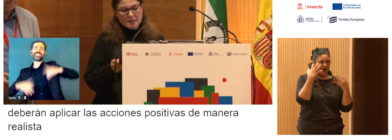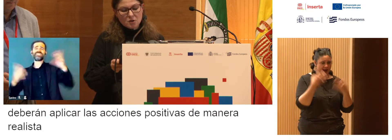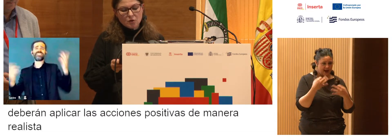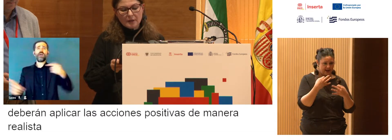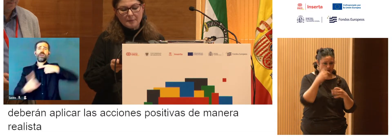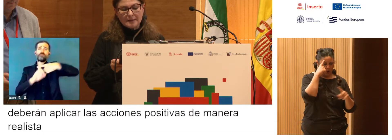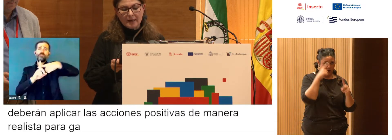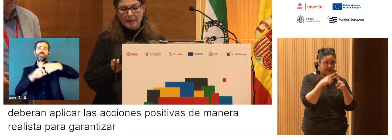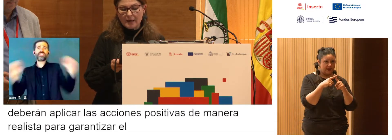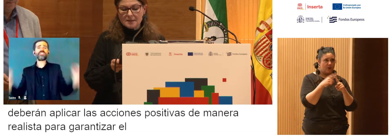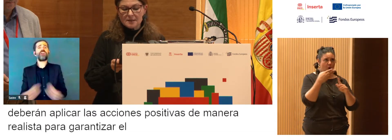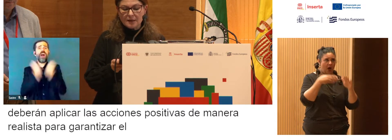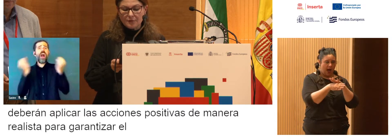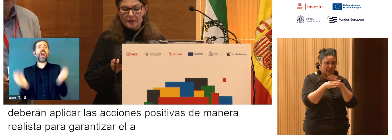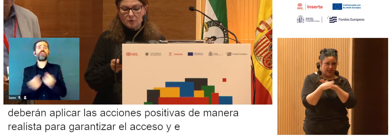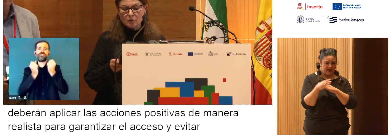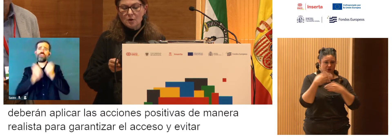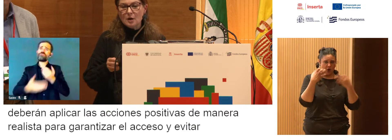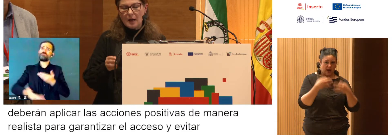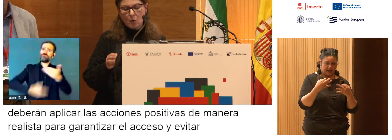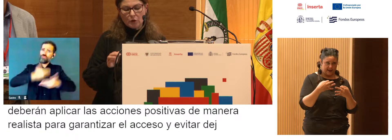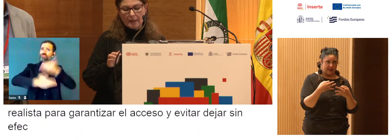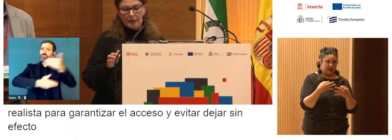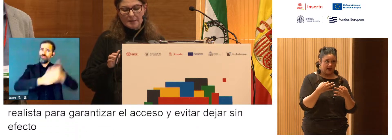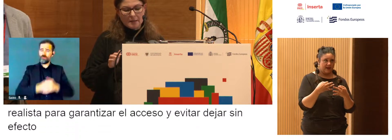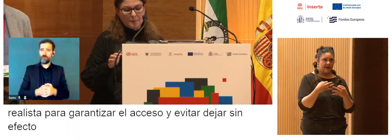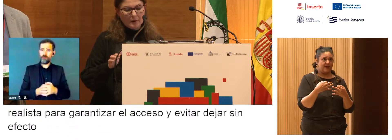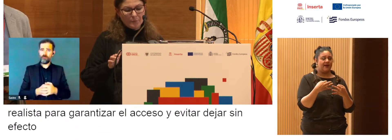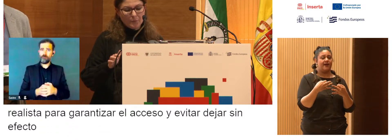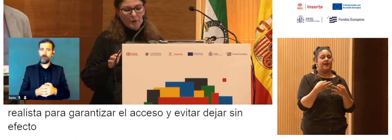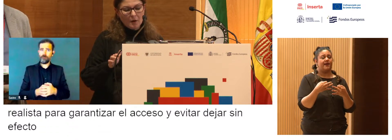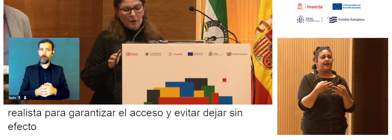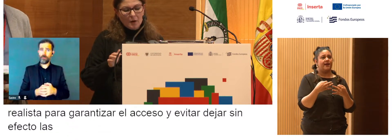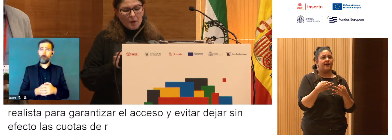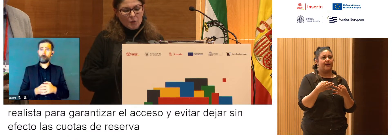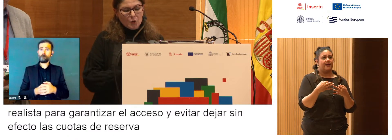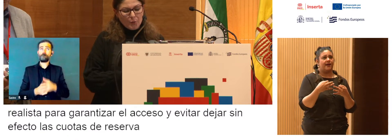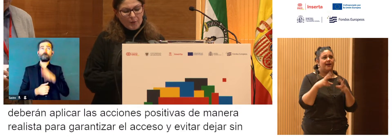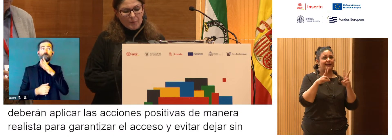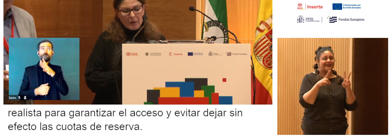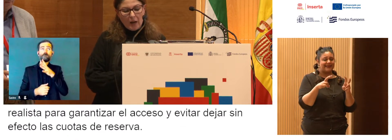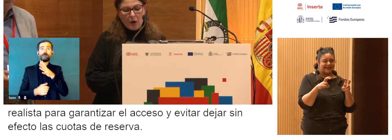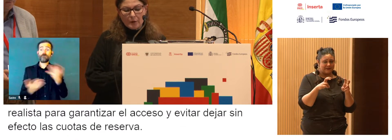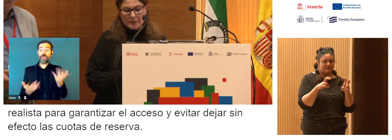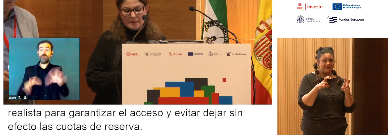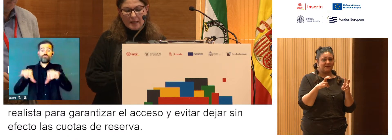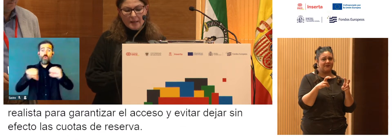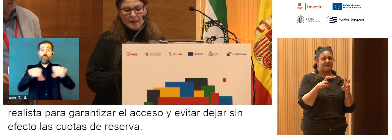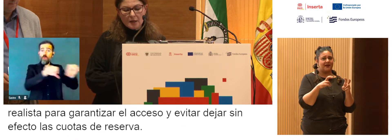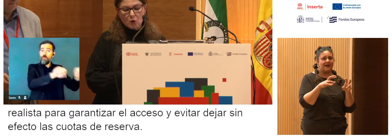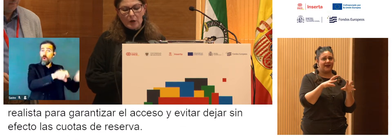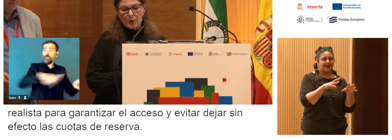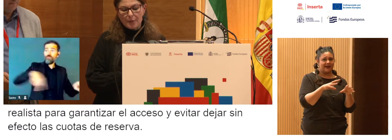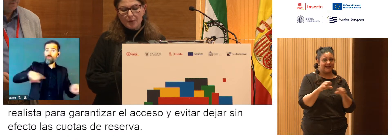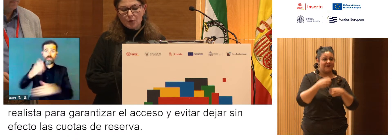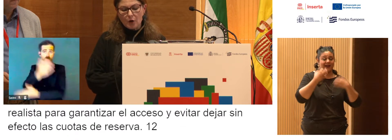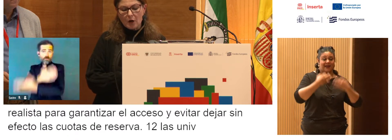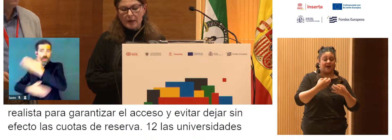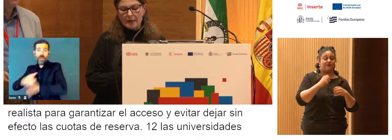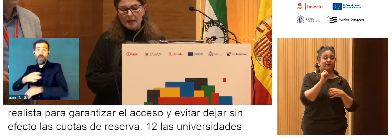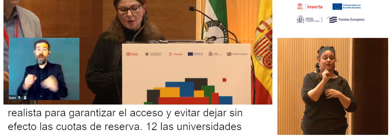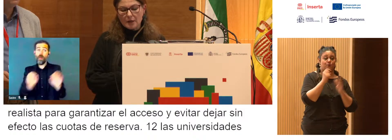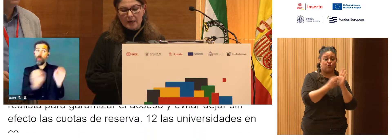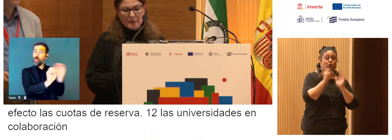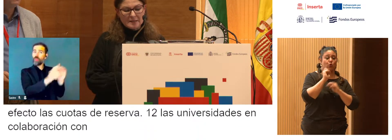el acceso y evitar dejar sin efecto las cuotas de reserva. 12. Las universidades, en colaboración